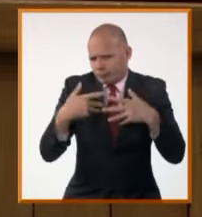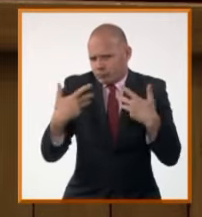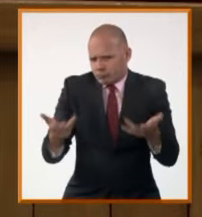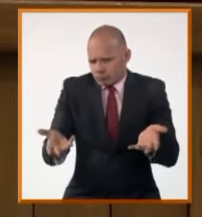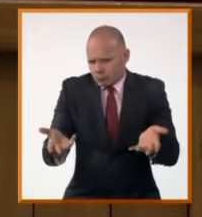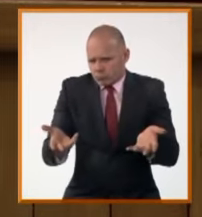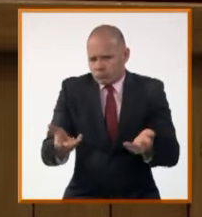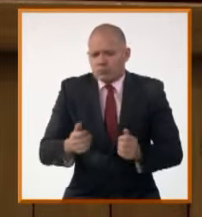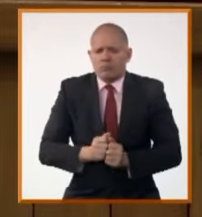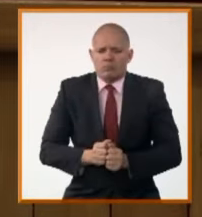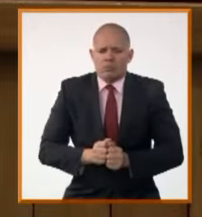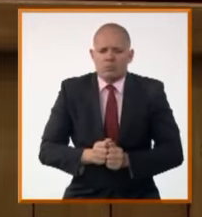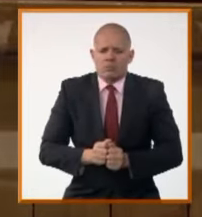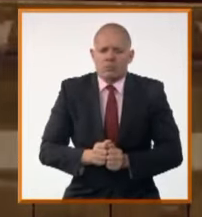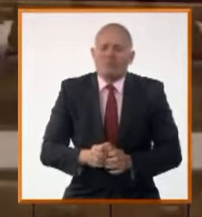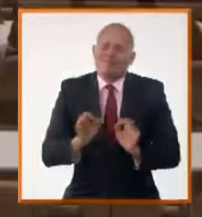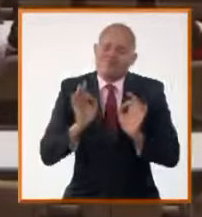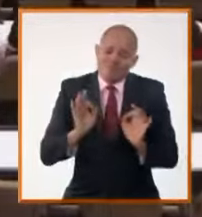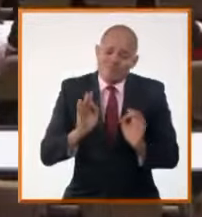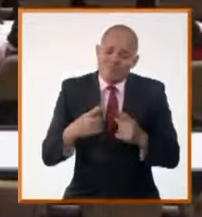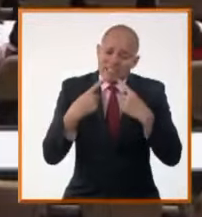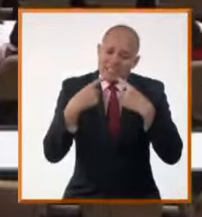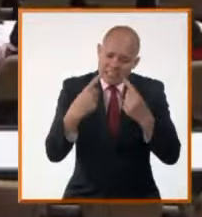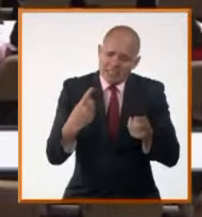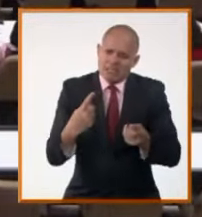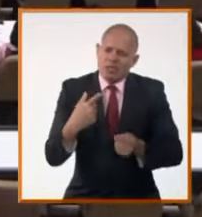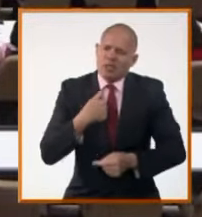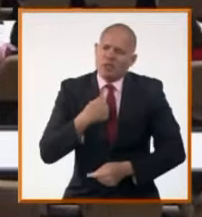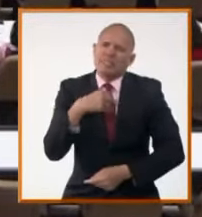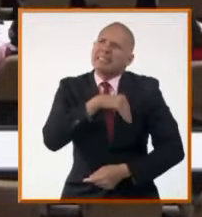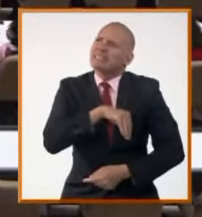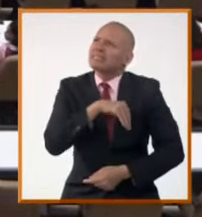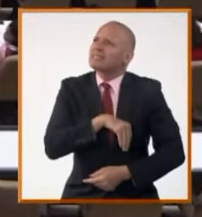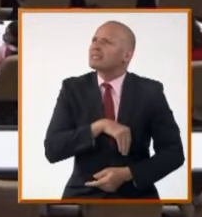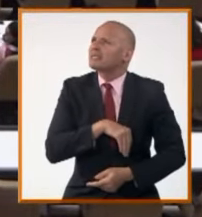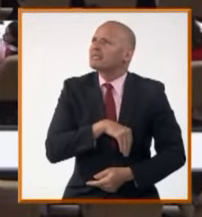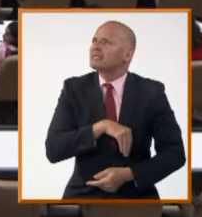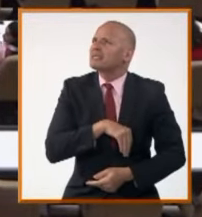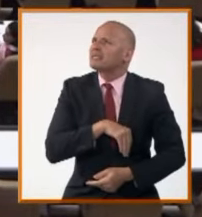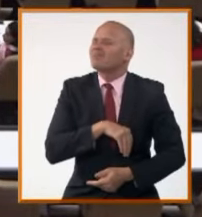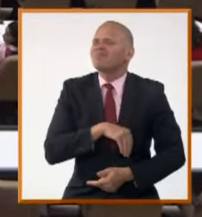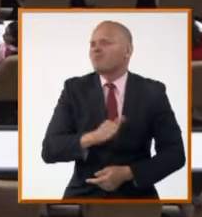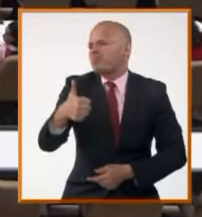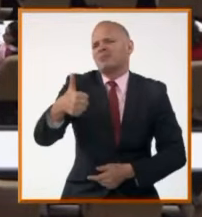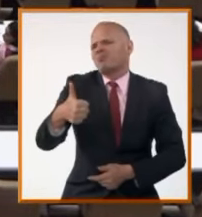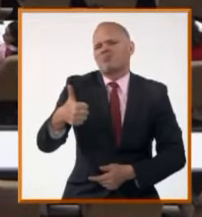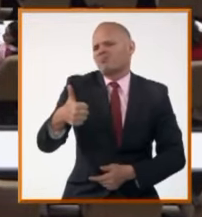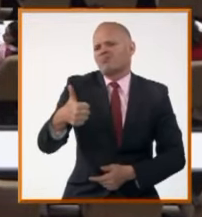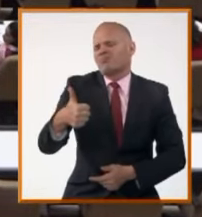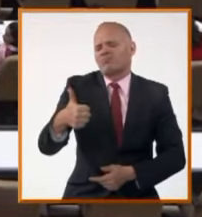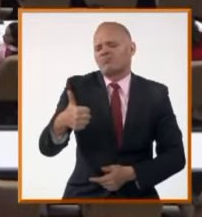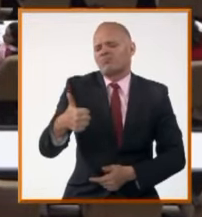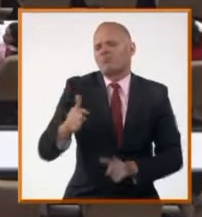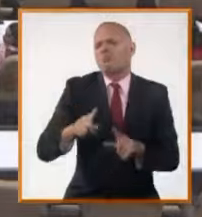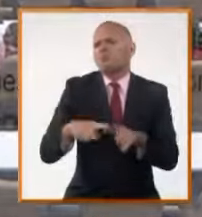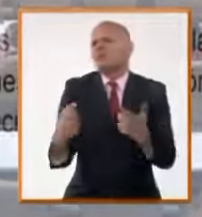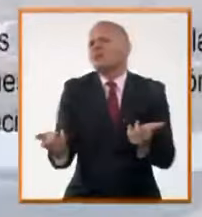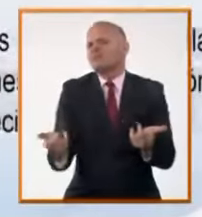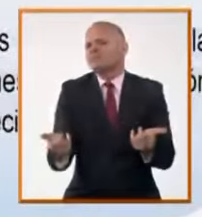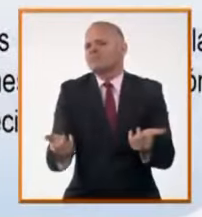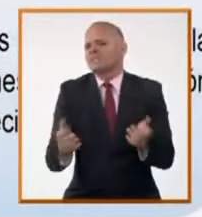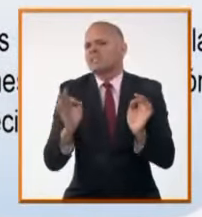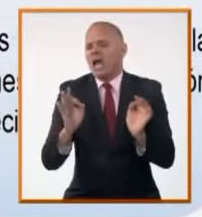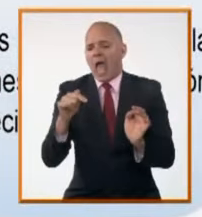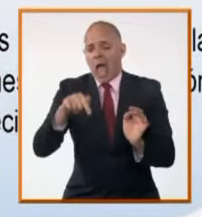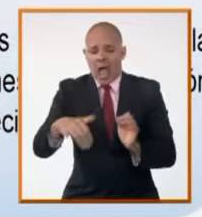más alta insatisfacción de no haber avanzado lo necesario en disminuir el impacto de